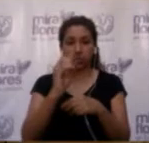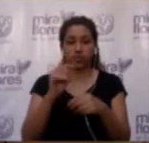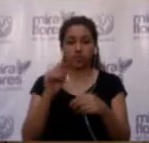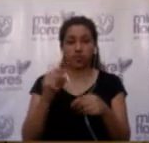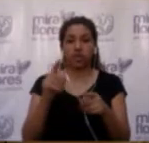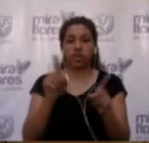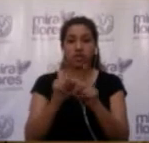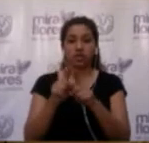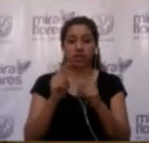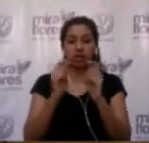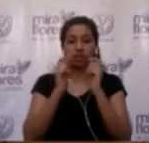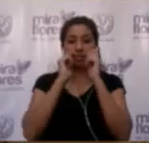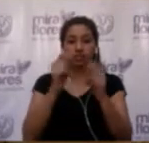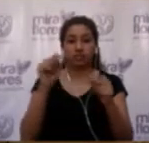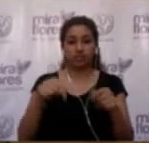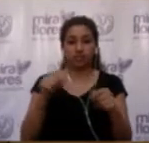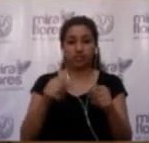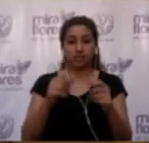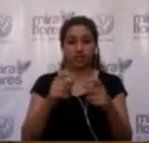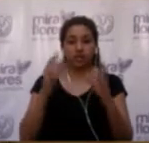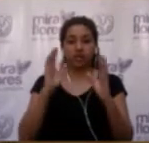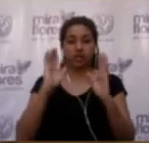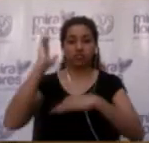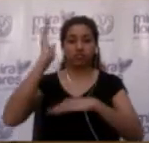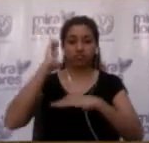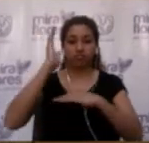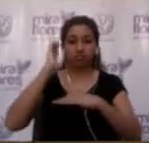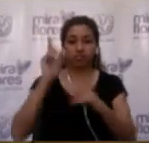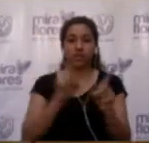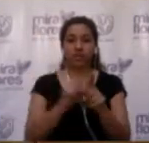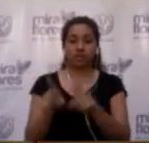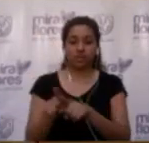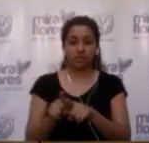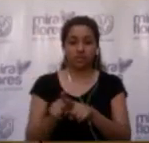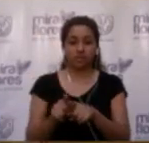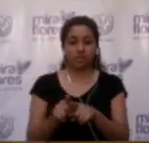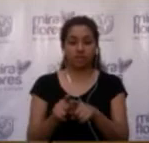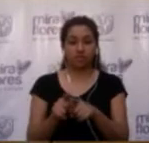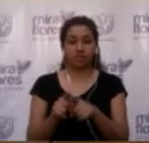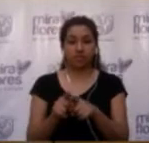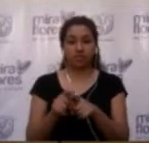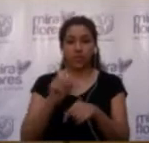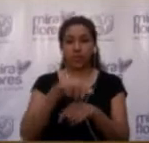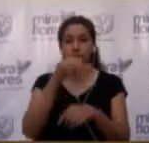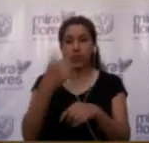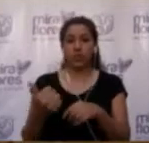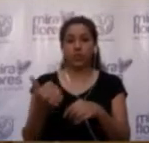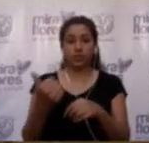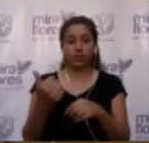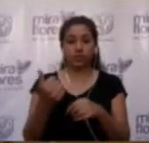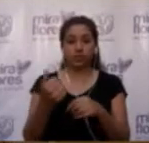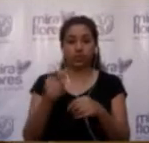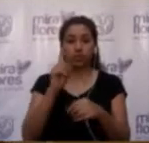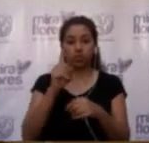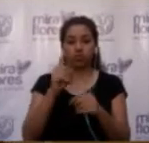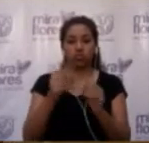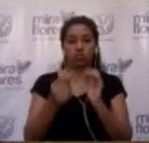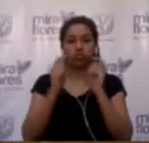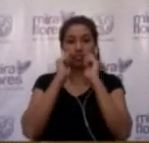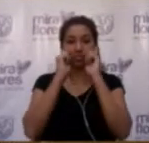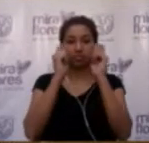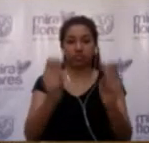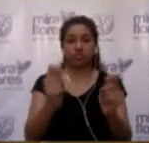reconocimiento por esta conferencia. Y también tenemos del otro lado un reconocimiento de